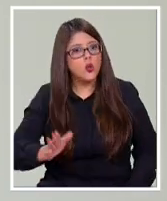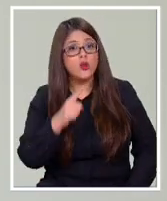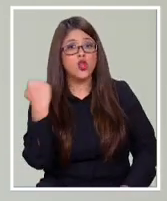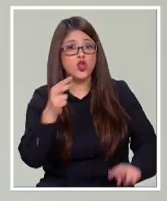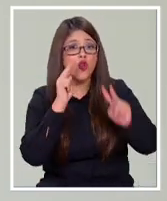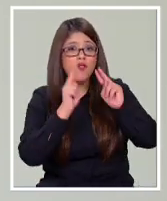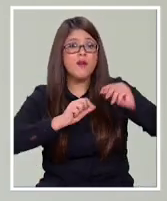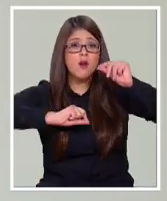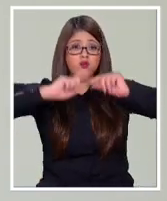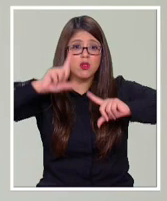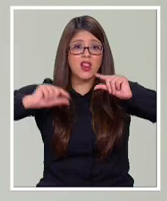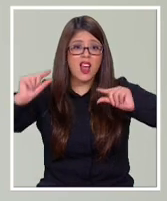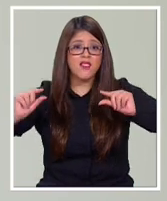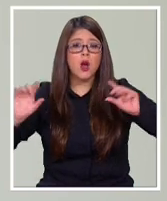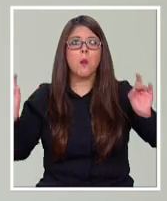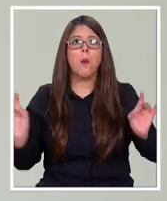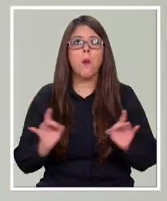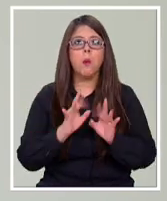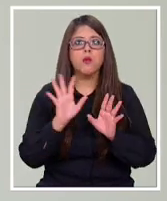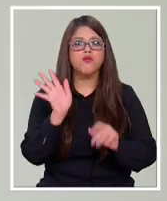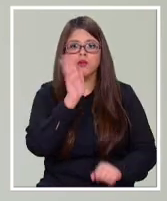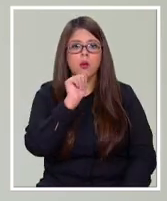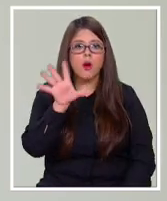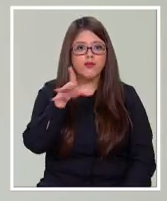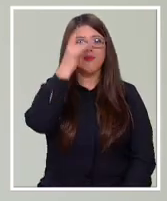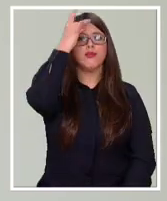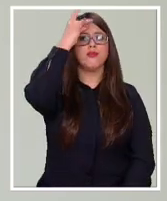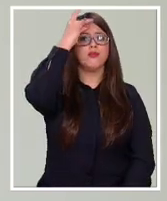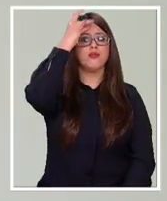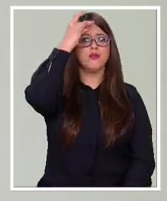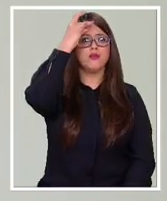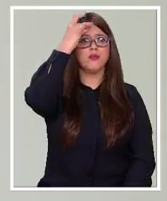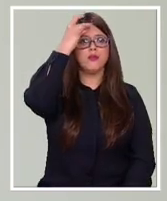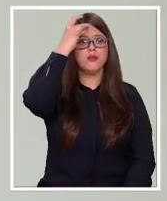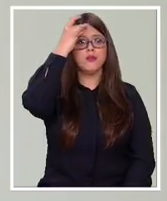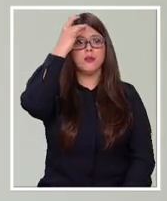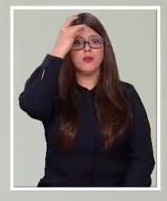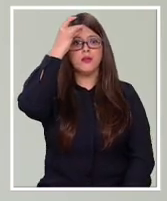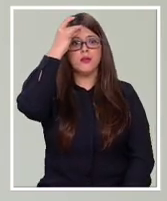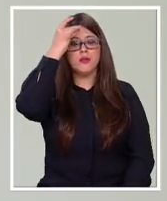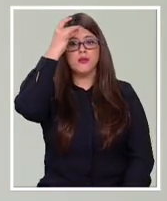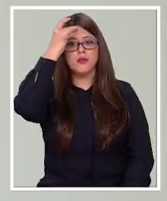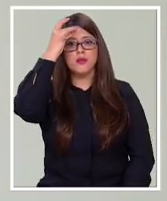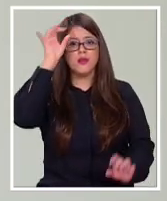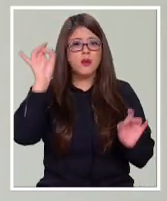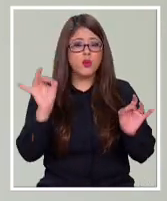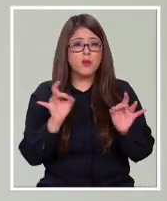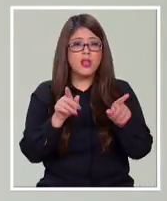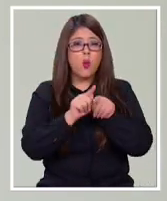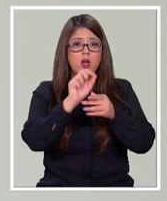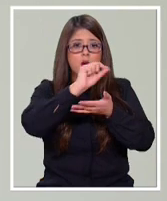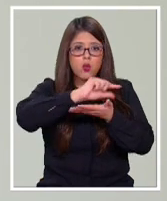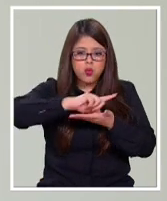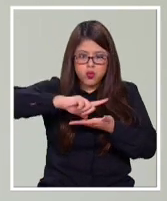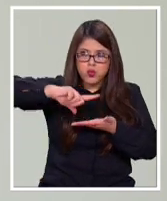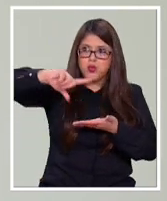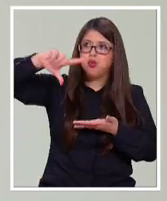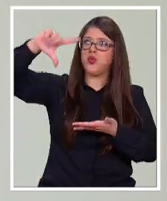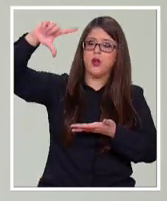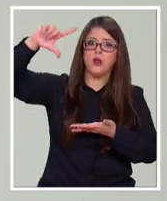los gráficos, nos vamos a dar cuenta que se ha llegado a una especie de plató o meseta, pero en la parte alta de la